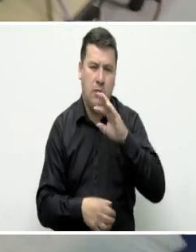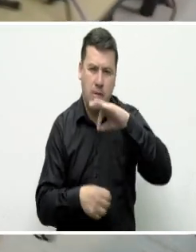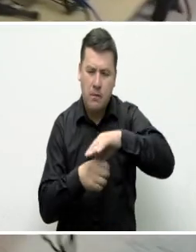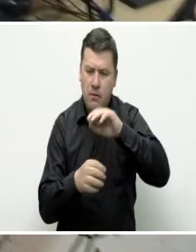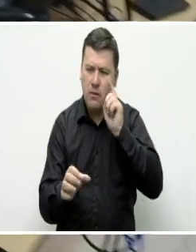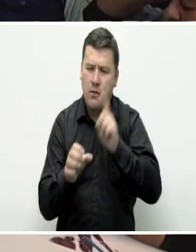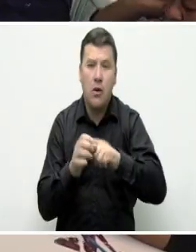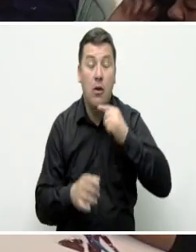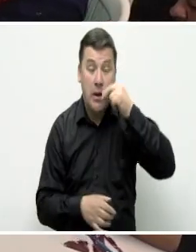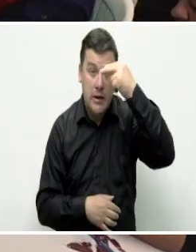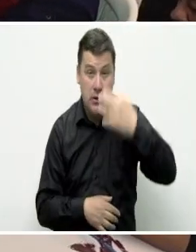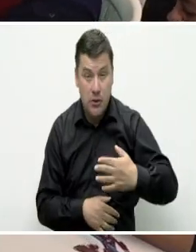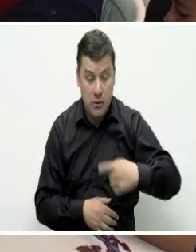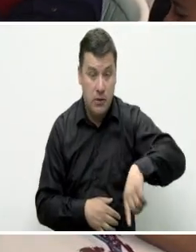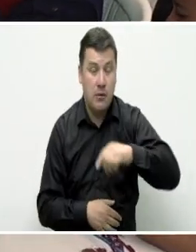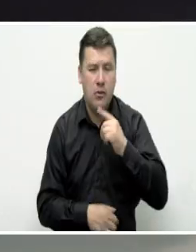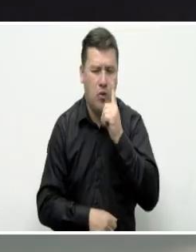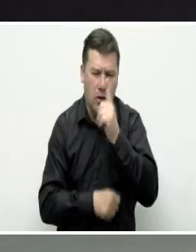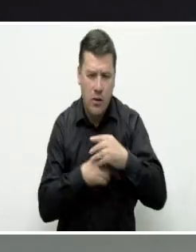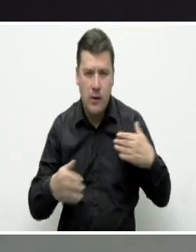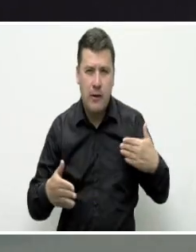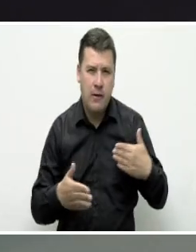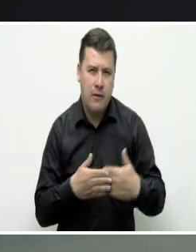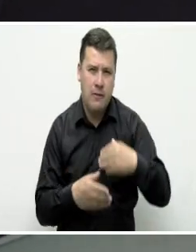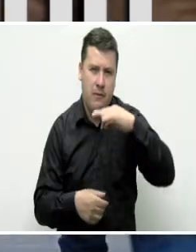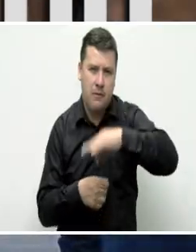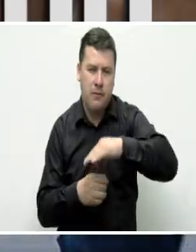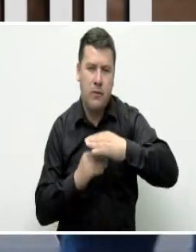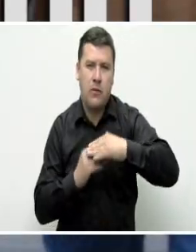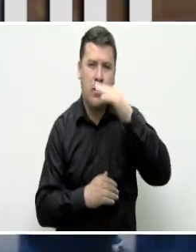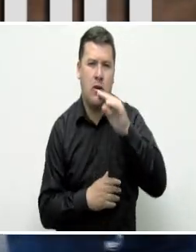cifras históricas. El año terminó con un censo electoral